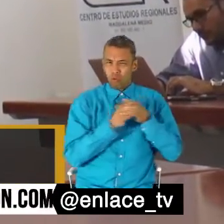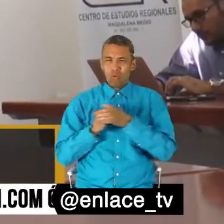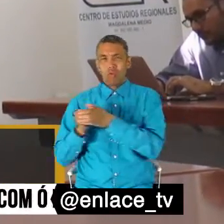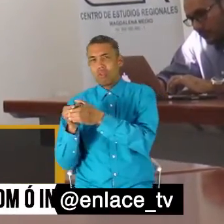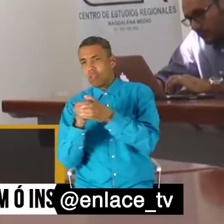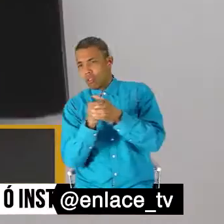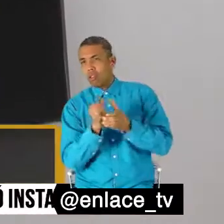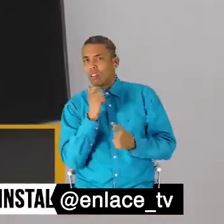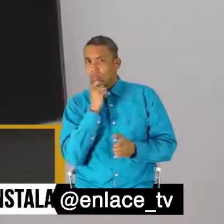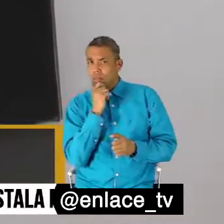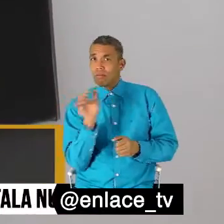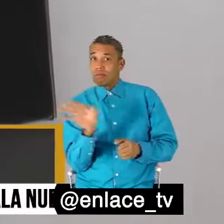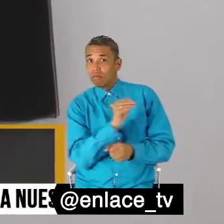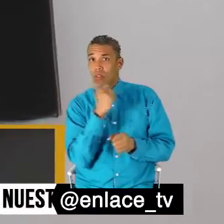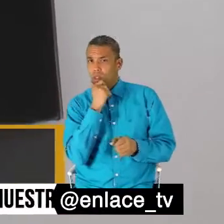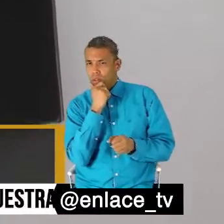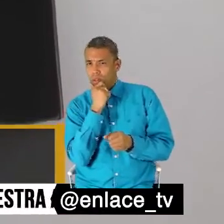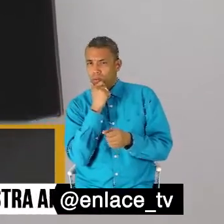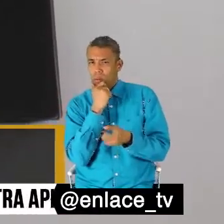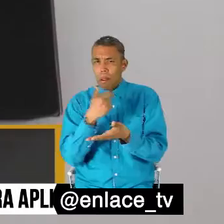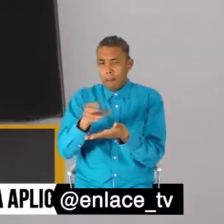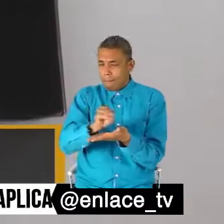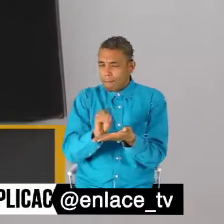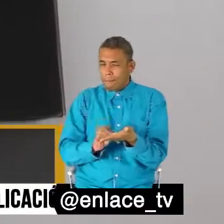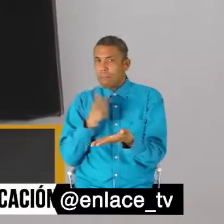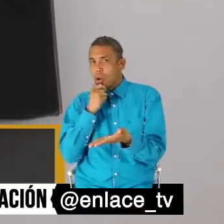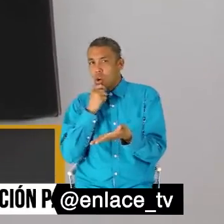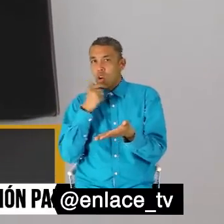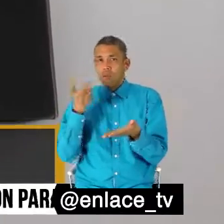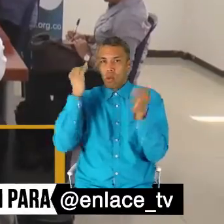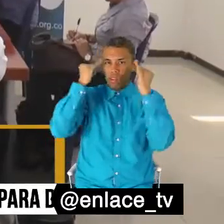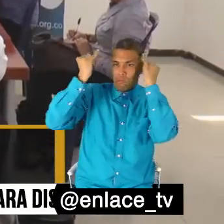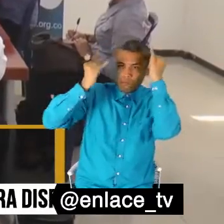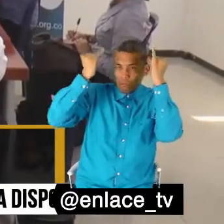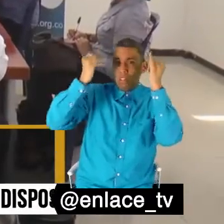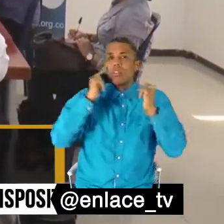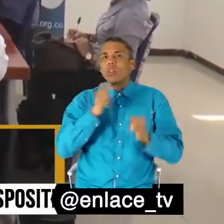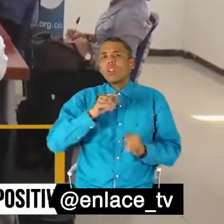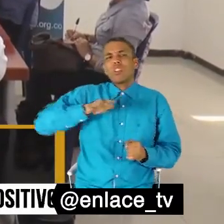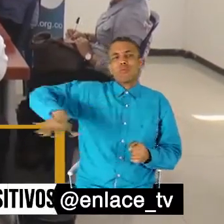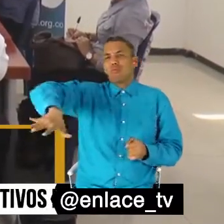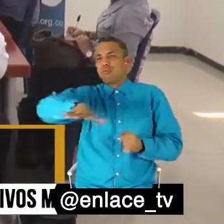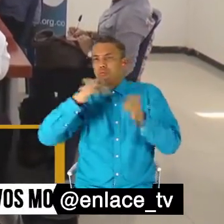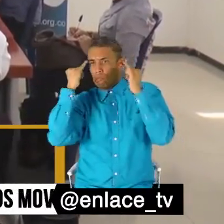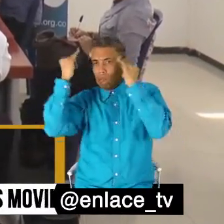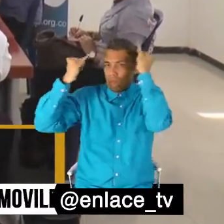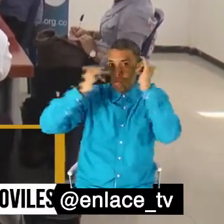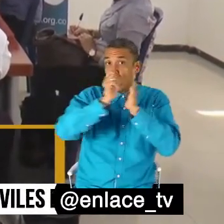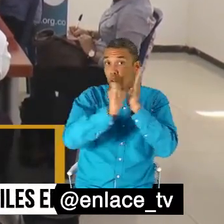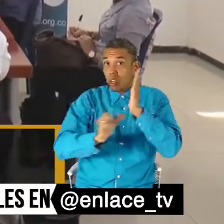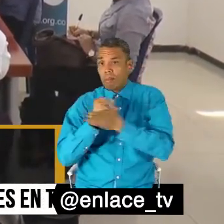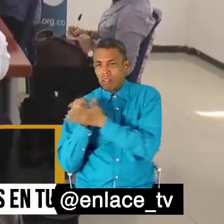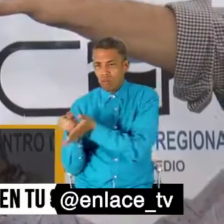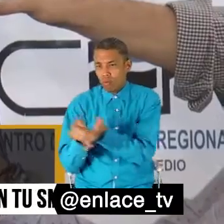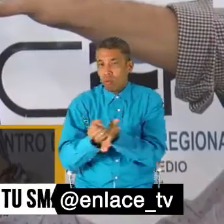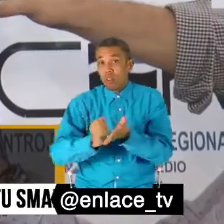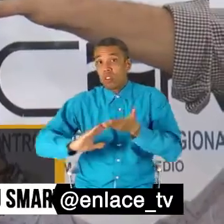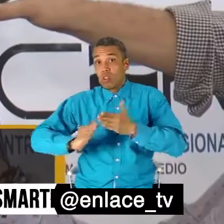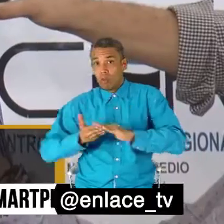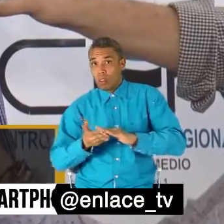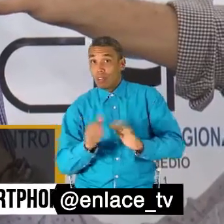la construcción y diseño y por supuesto implementación de políticas públicas en sus territorios. Sí, máxime porque eso nos ayuda a definir un